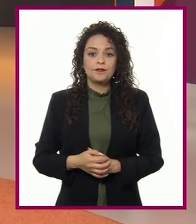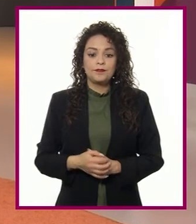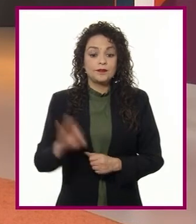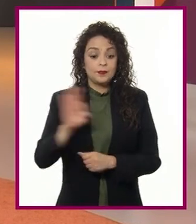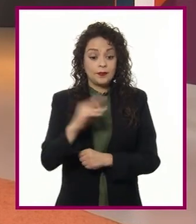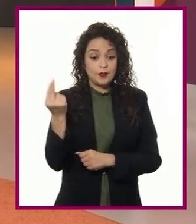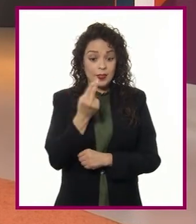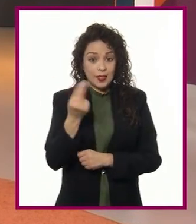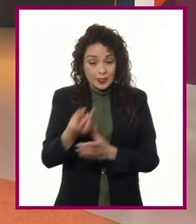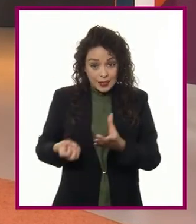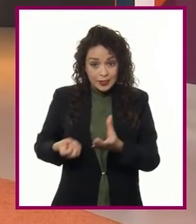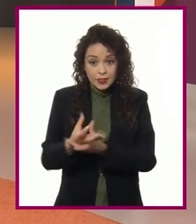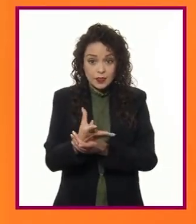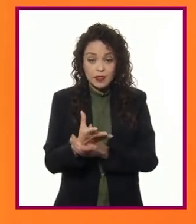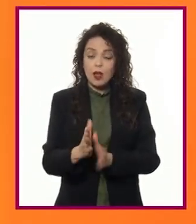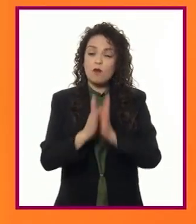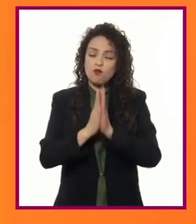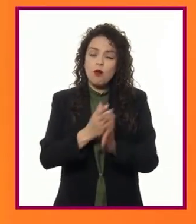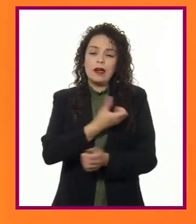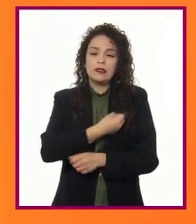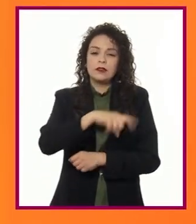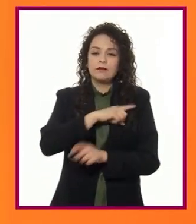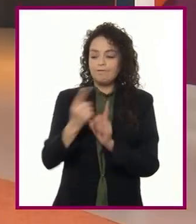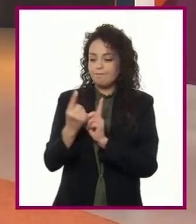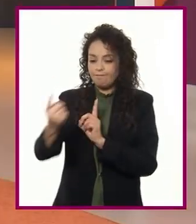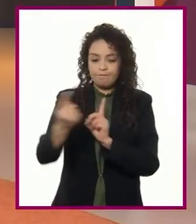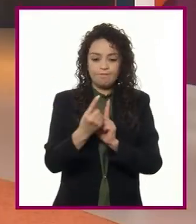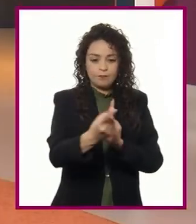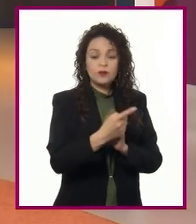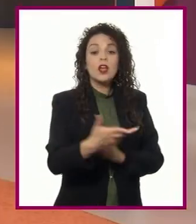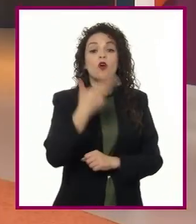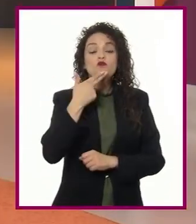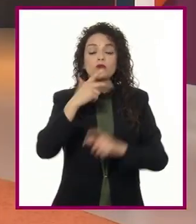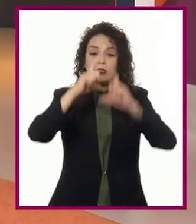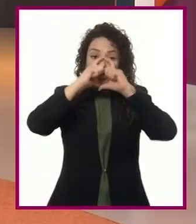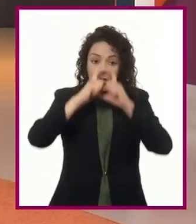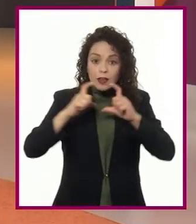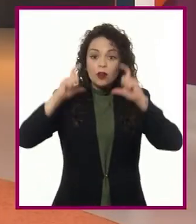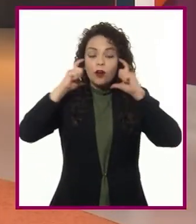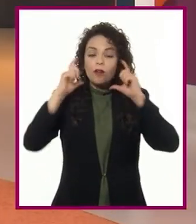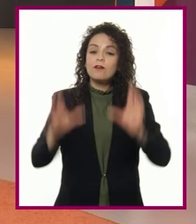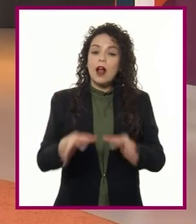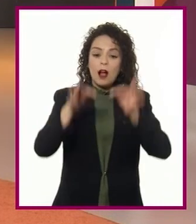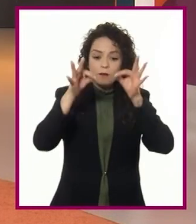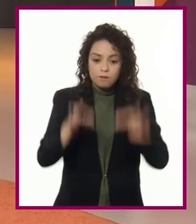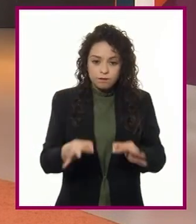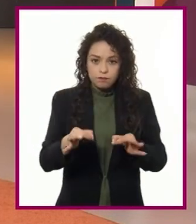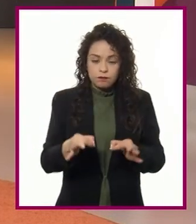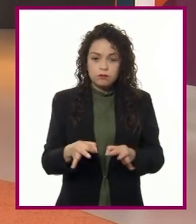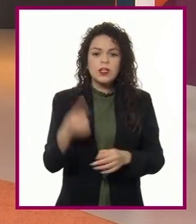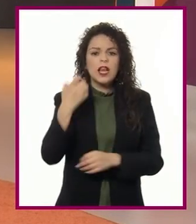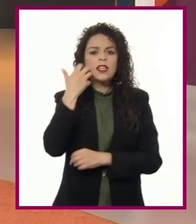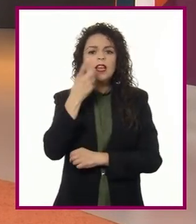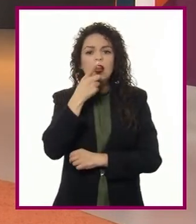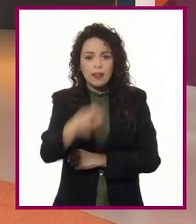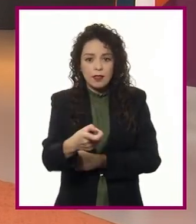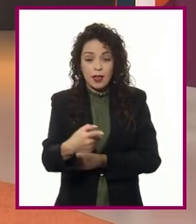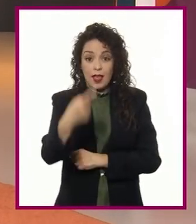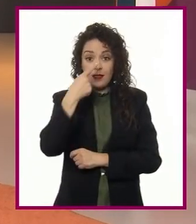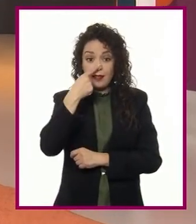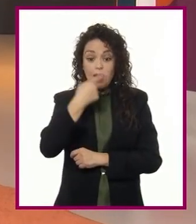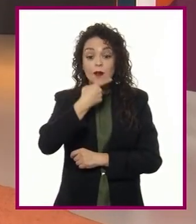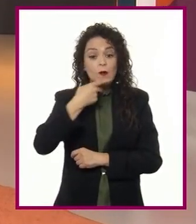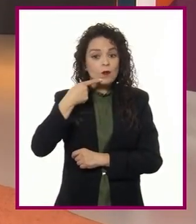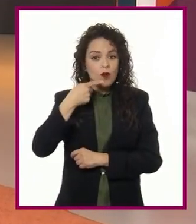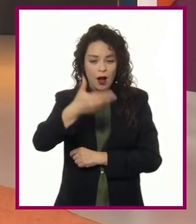necesario salir, mantengan la sana distancia. Usen el cubrebocas de forma correcta, es decir, cubriendo nariz y